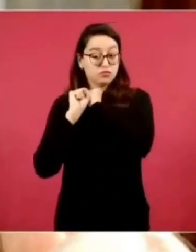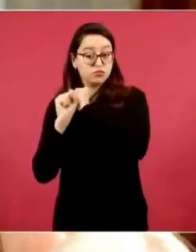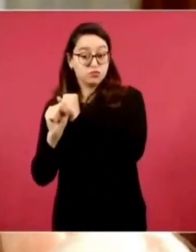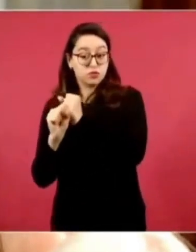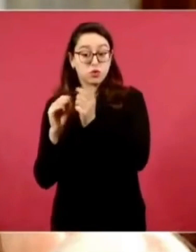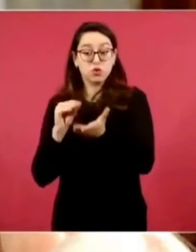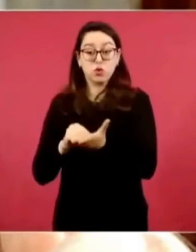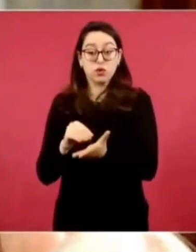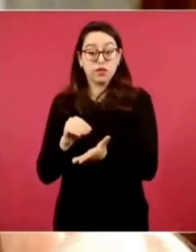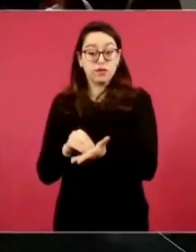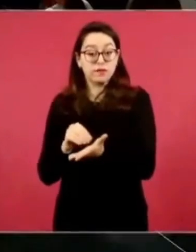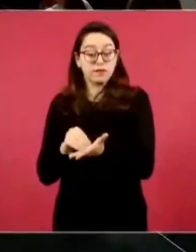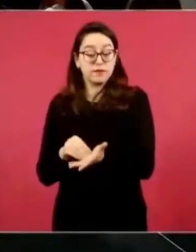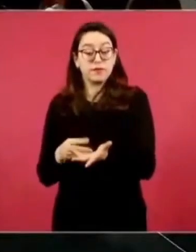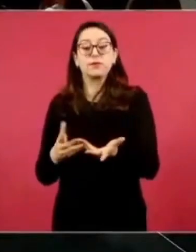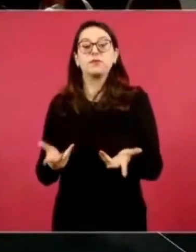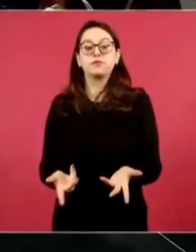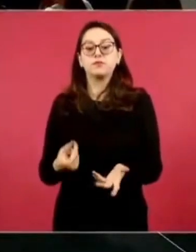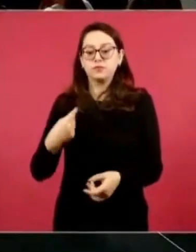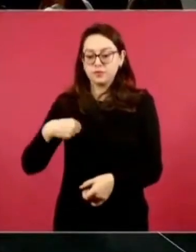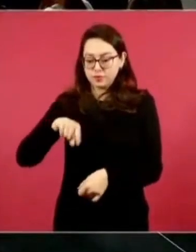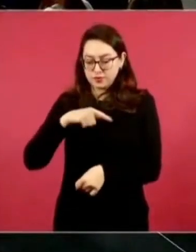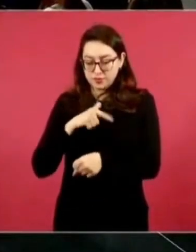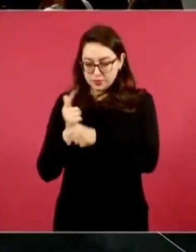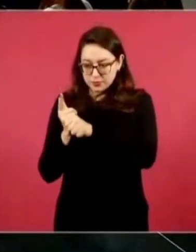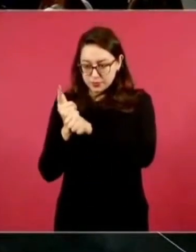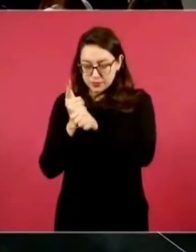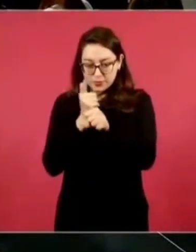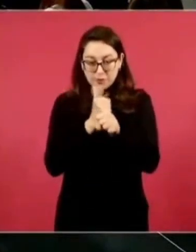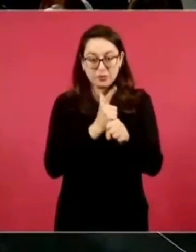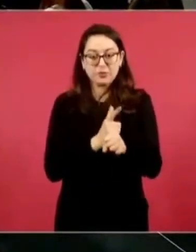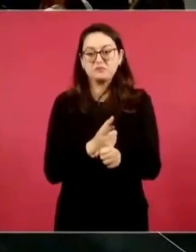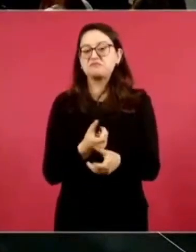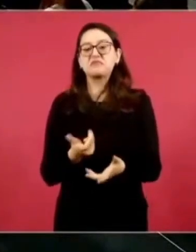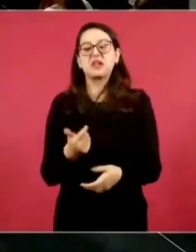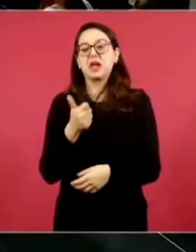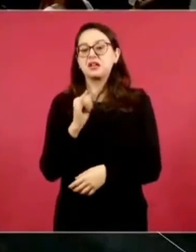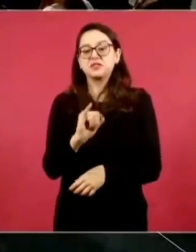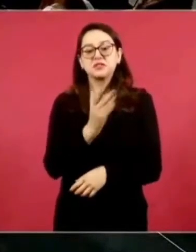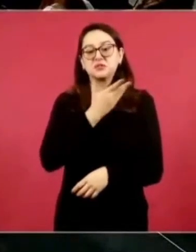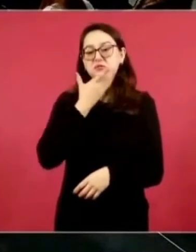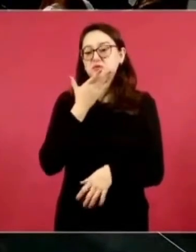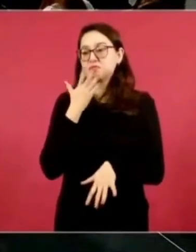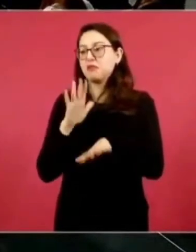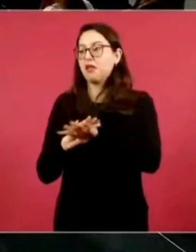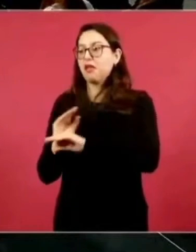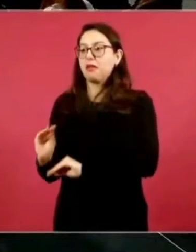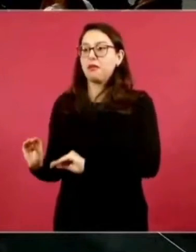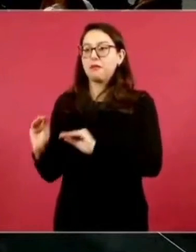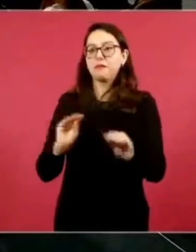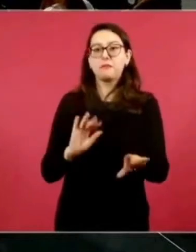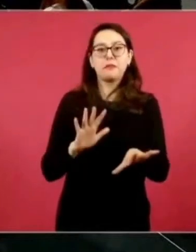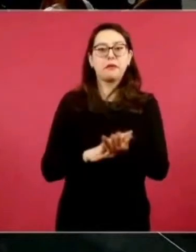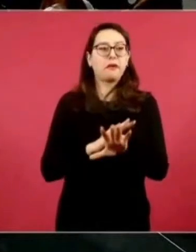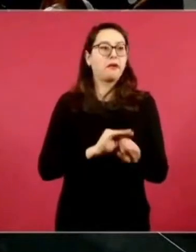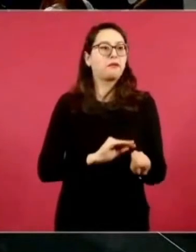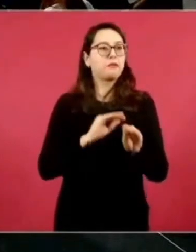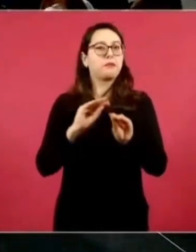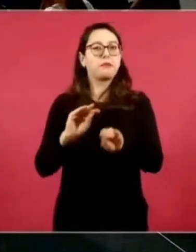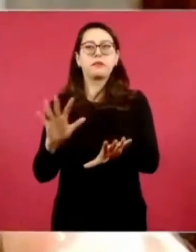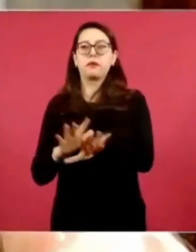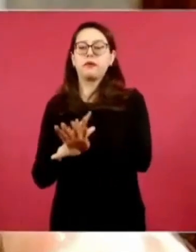Y resulta que nos vamos dando cuenta que es una manera de operar. ¿Por qué? Porque tanto Carla